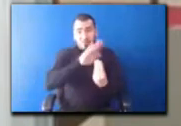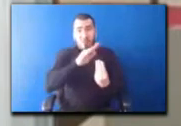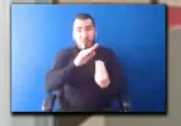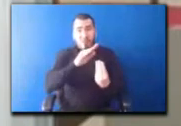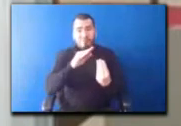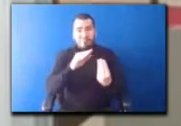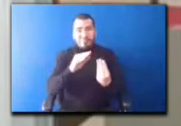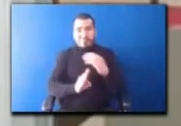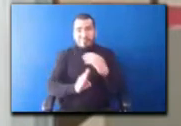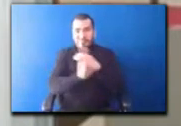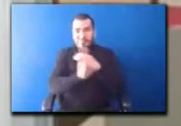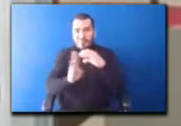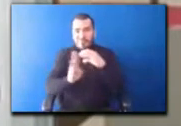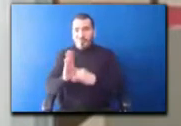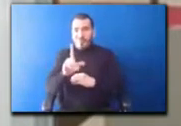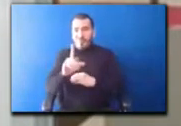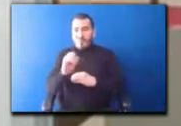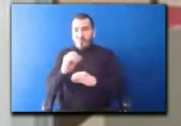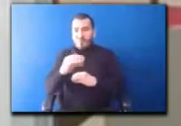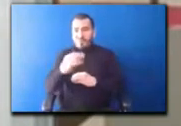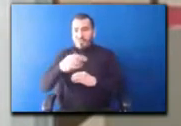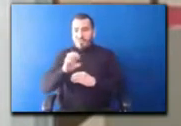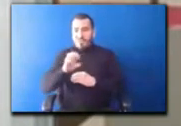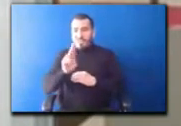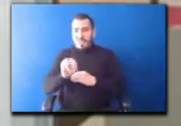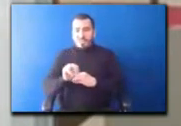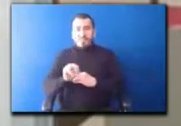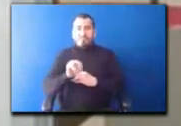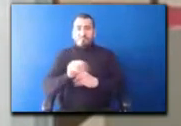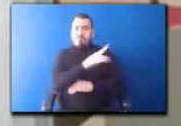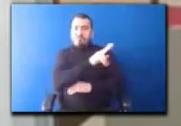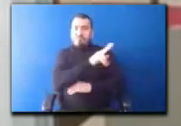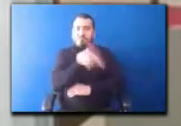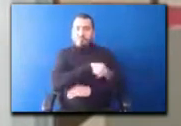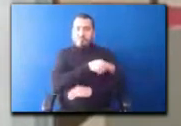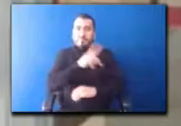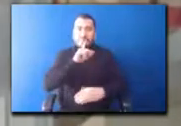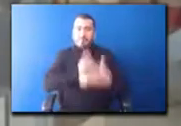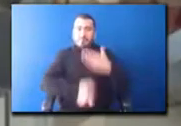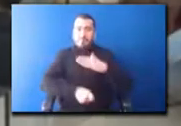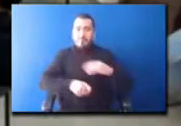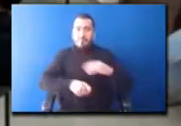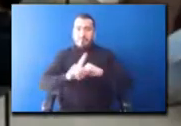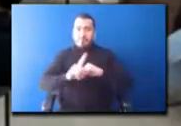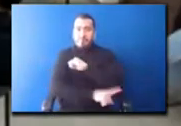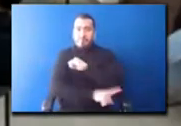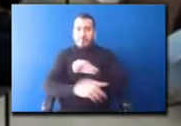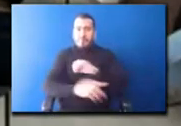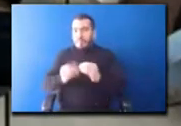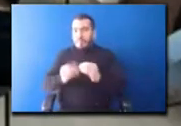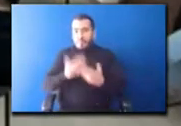Muchas gracias a todos, muchas gracias al superintendente por acompañarnos el día de hoy.